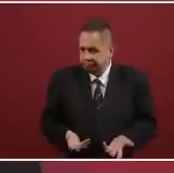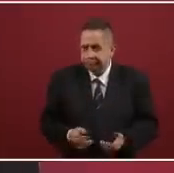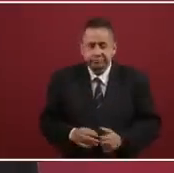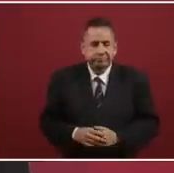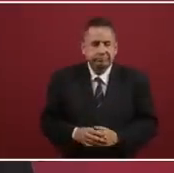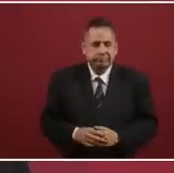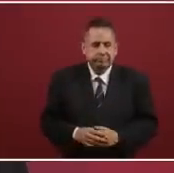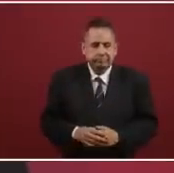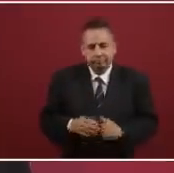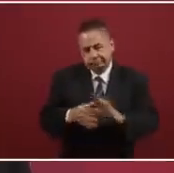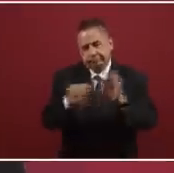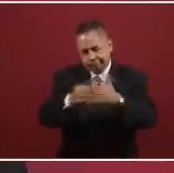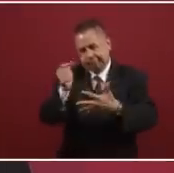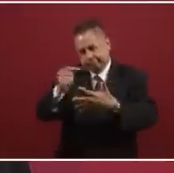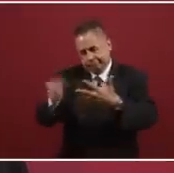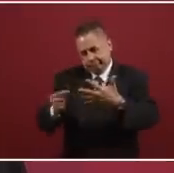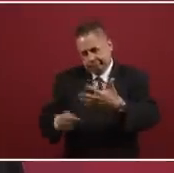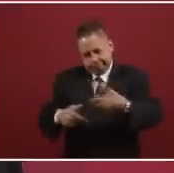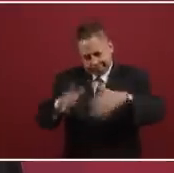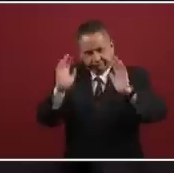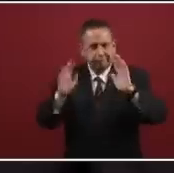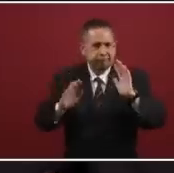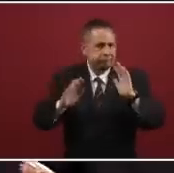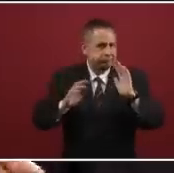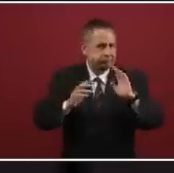Ya no voy a seguir, pero